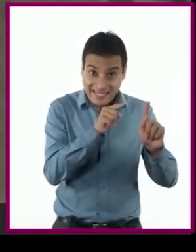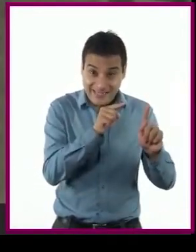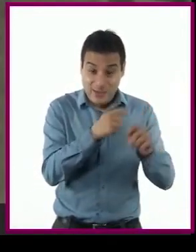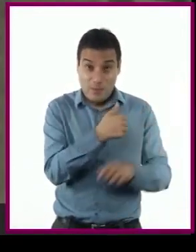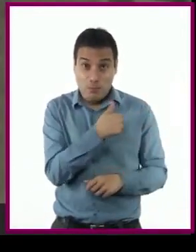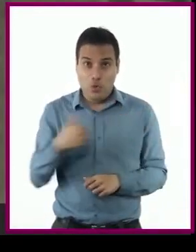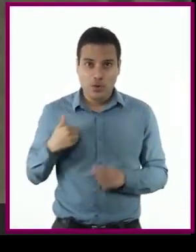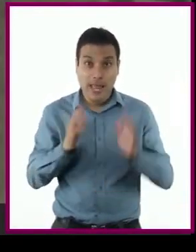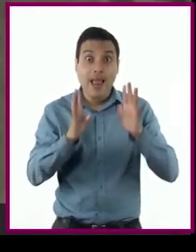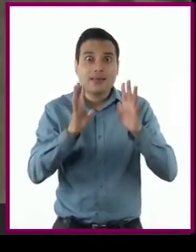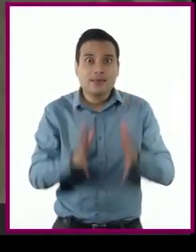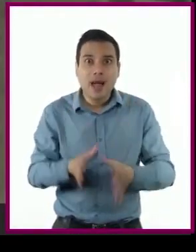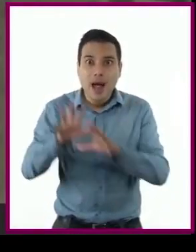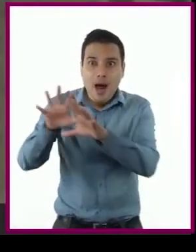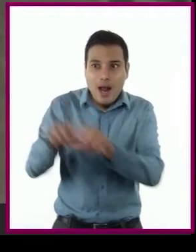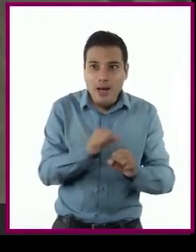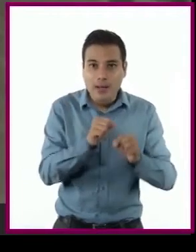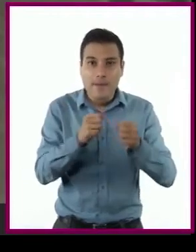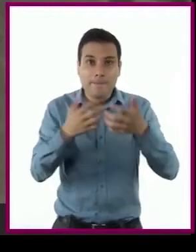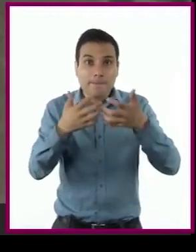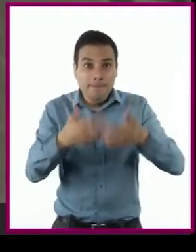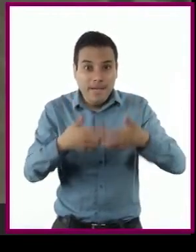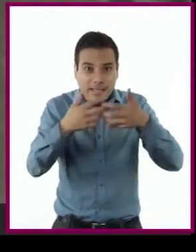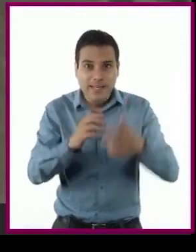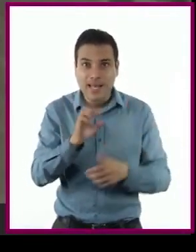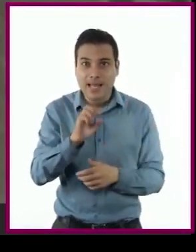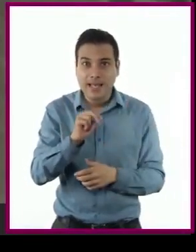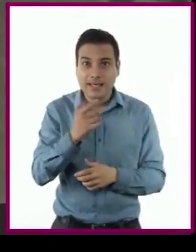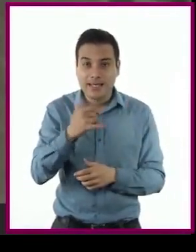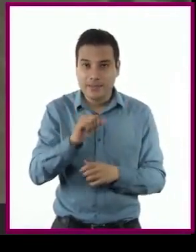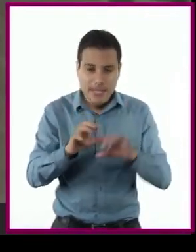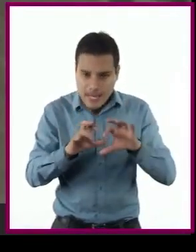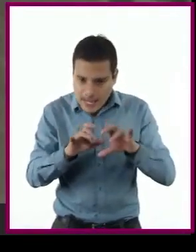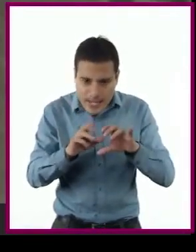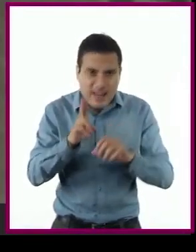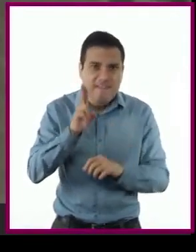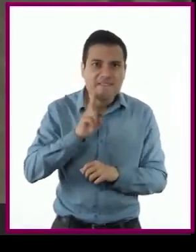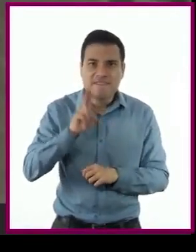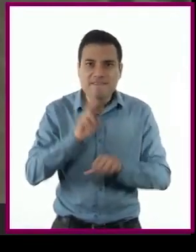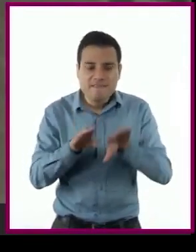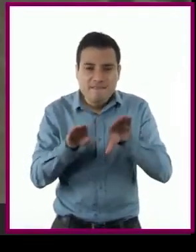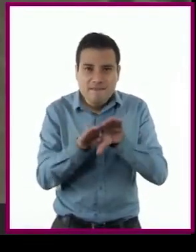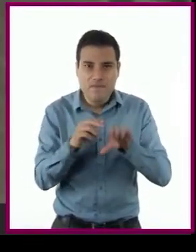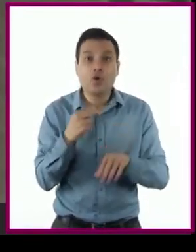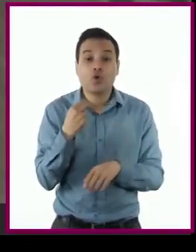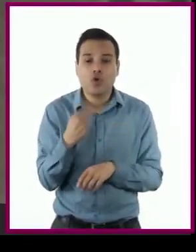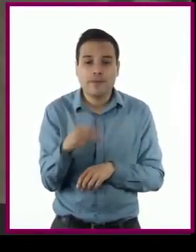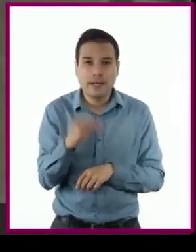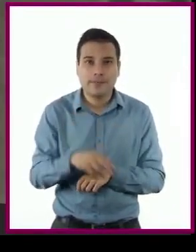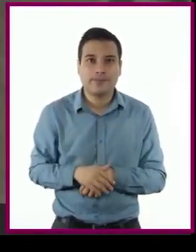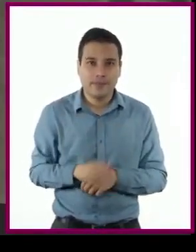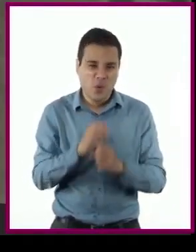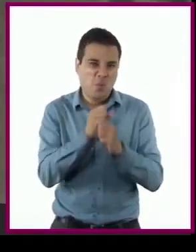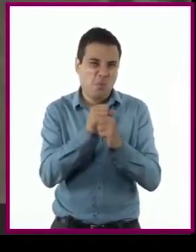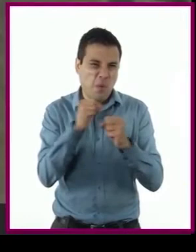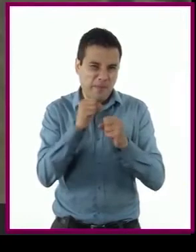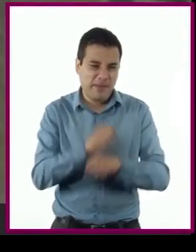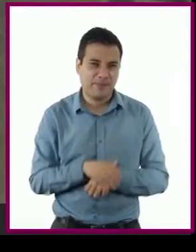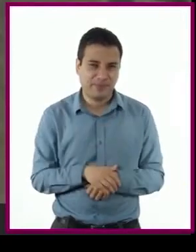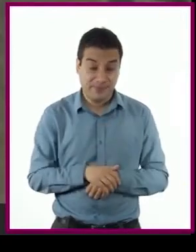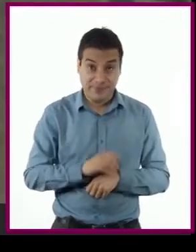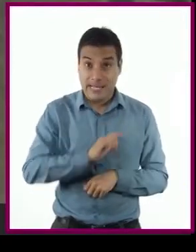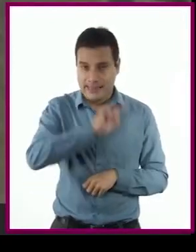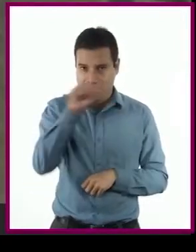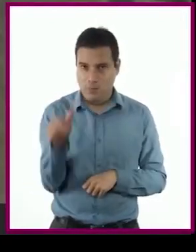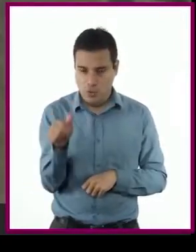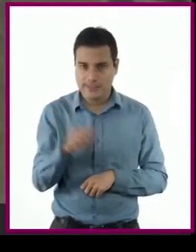la modificaron para interceptar los mensajes encriptados. La llamaron bomba. Al poco